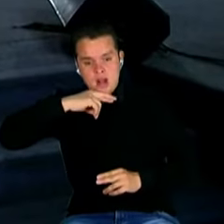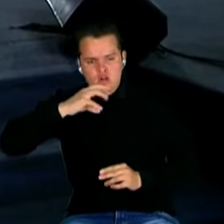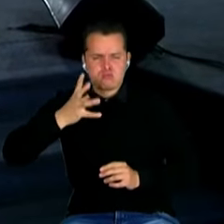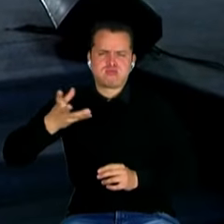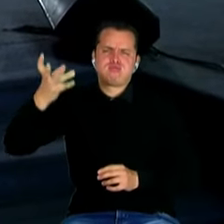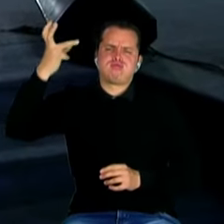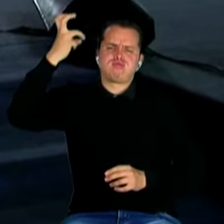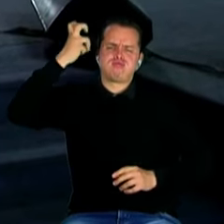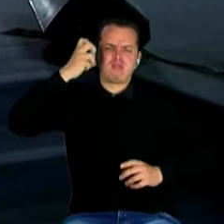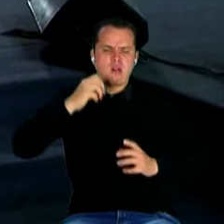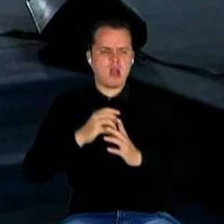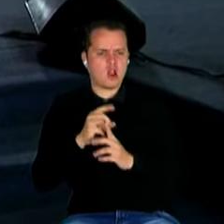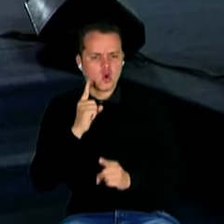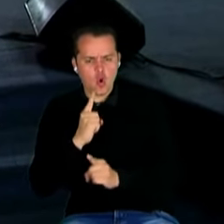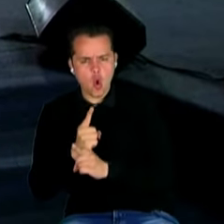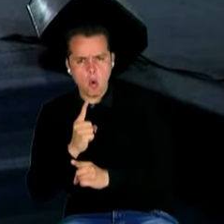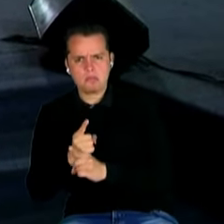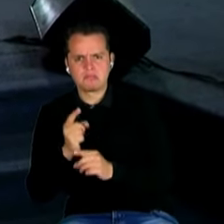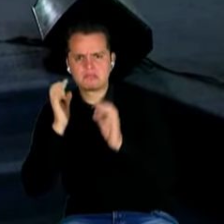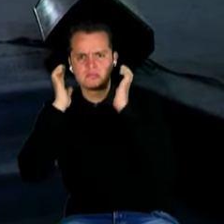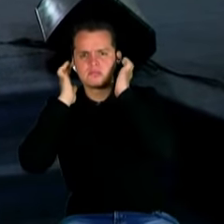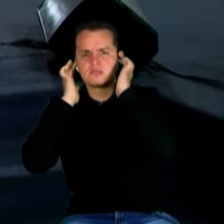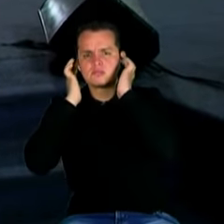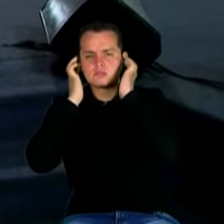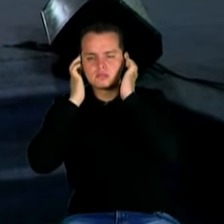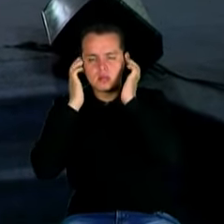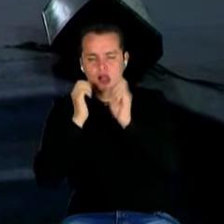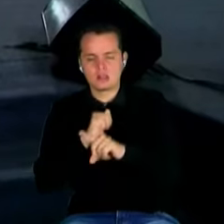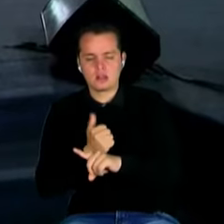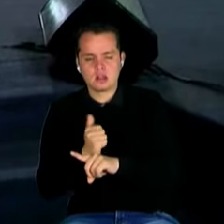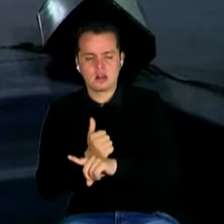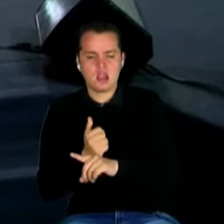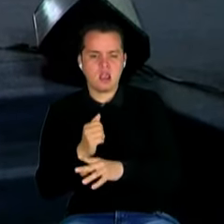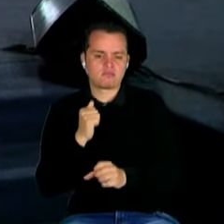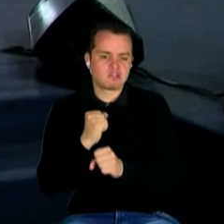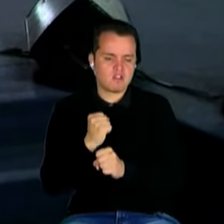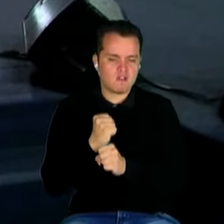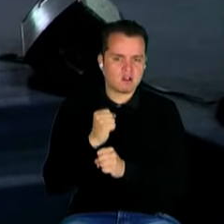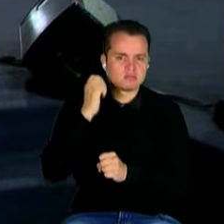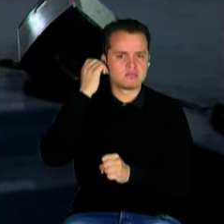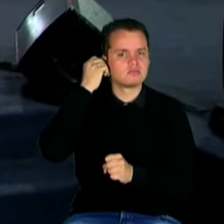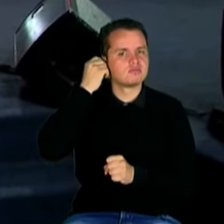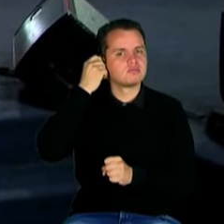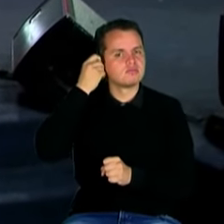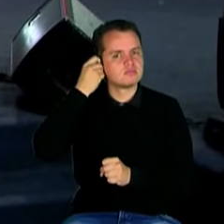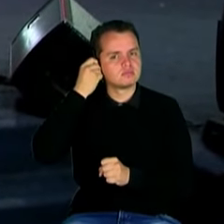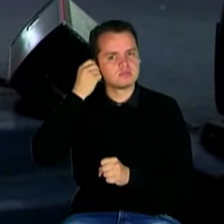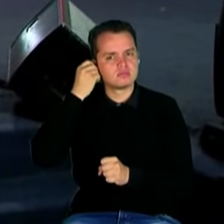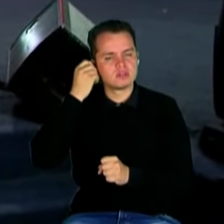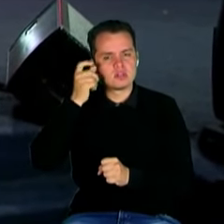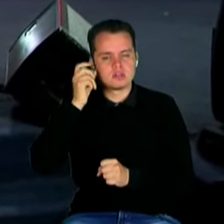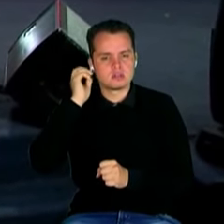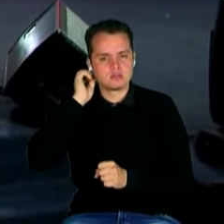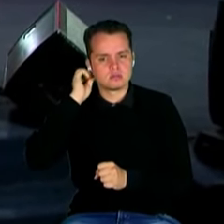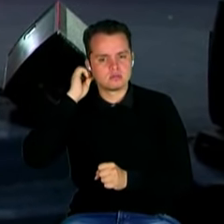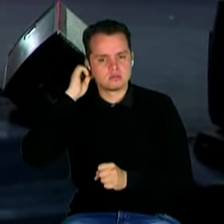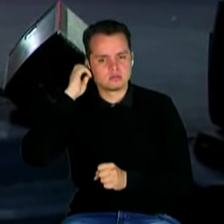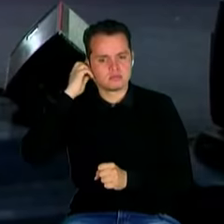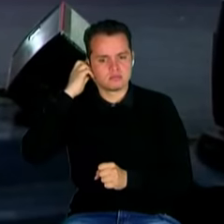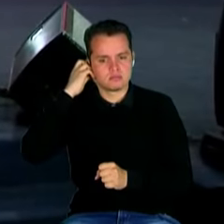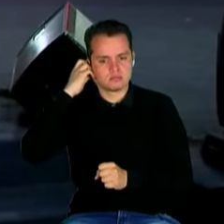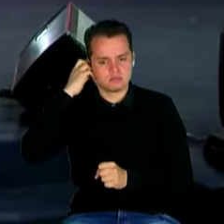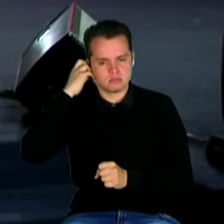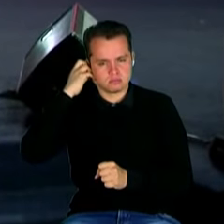Romano cumplían sus tareas y sus labores, a los que habían cumplido con su